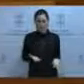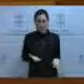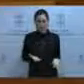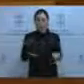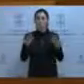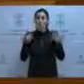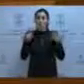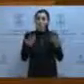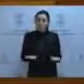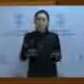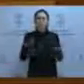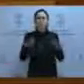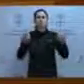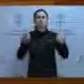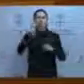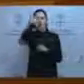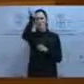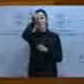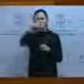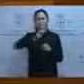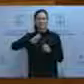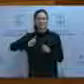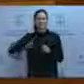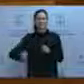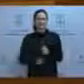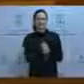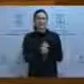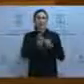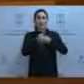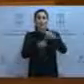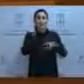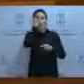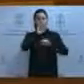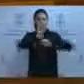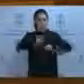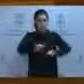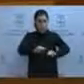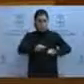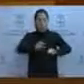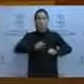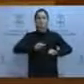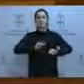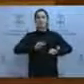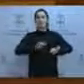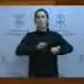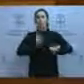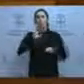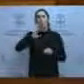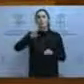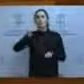Ha habido cantidad de opiniones desde las familias, desde la Organización de